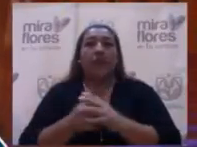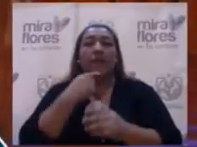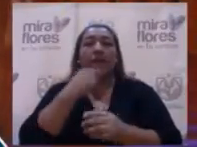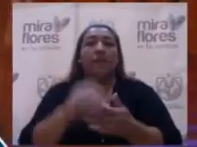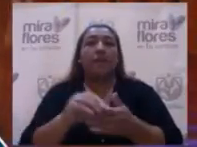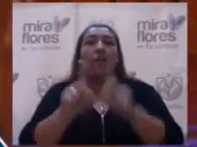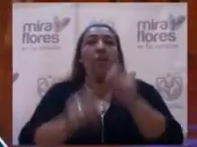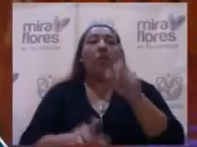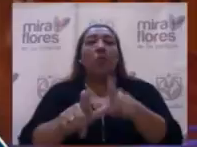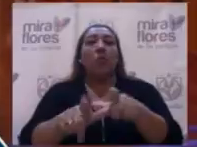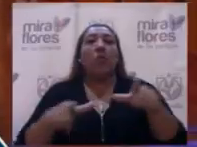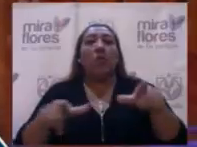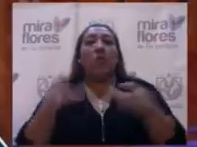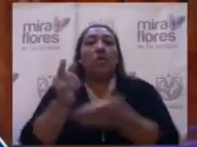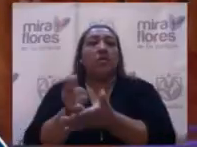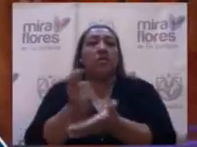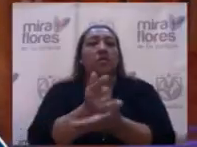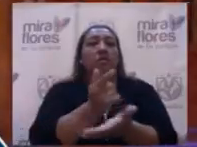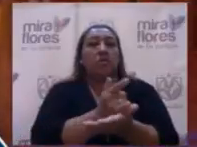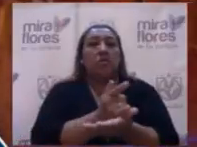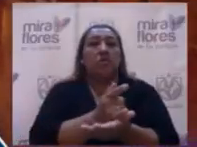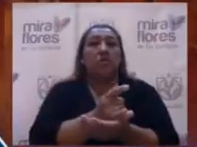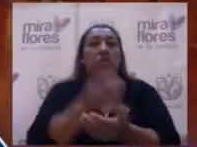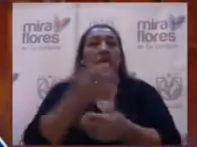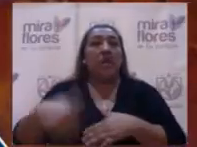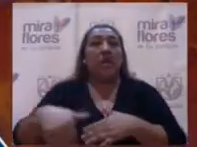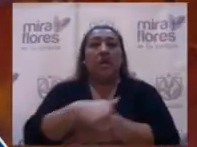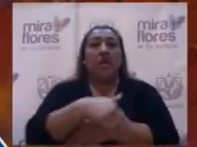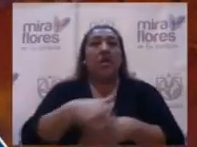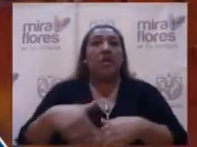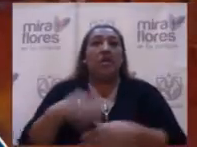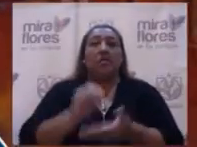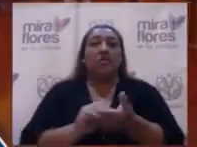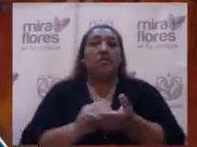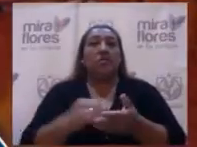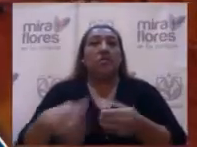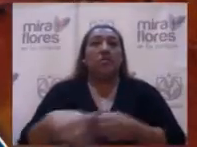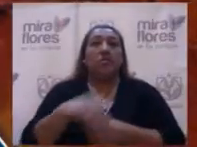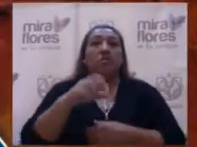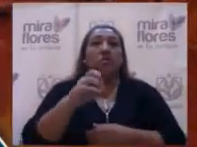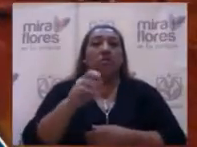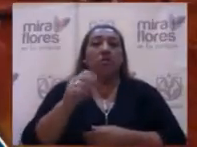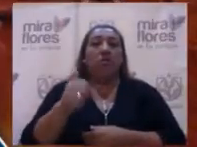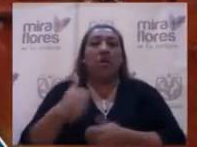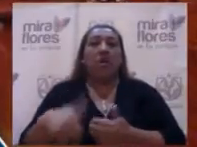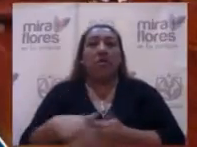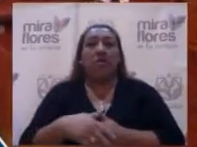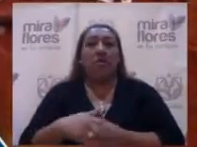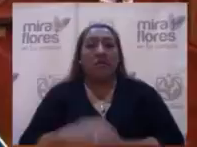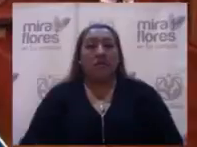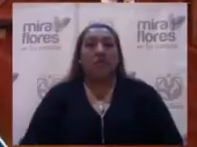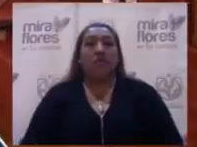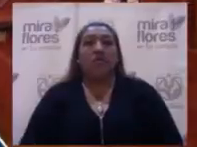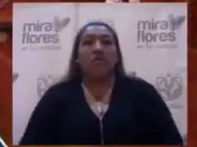inhabilitación de espacios de estacionamiento vehicular en la vía pública ubicados en calle Porta, avenida Oscar R. Benavides y